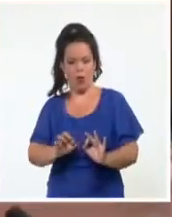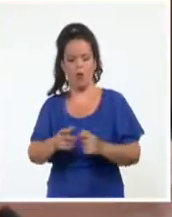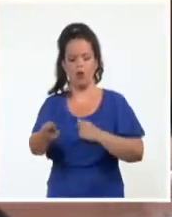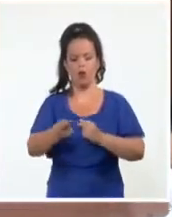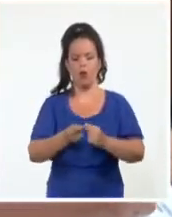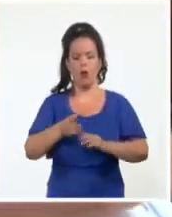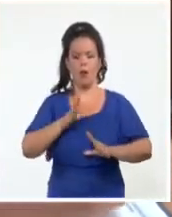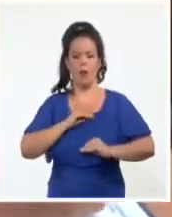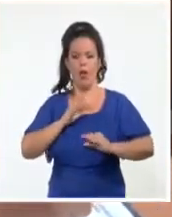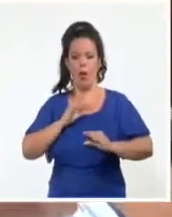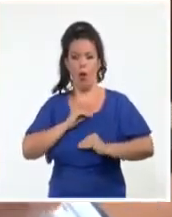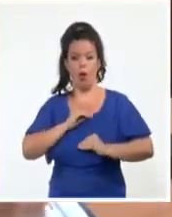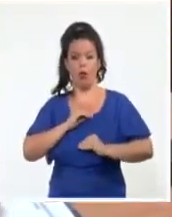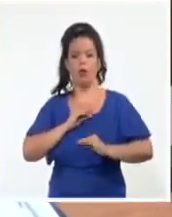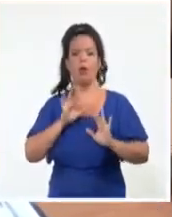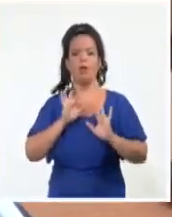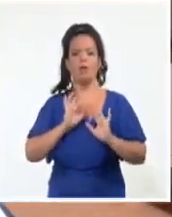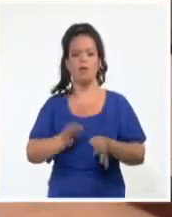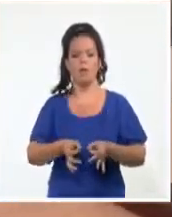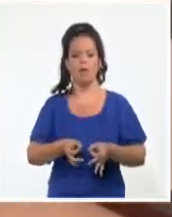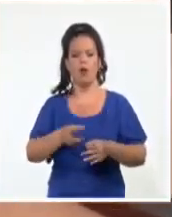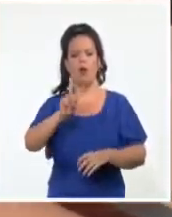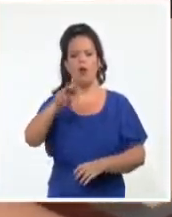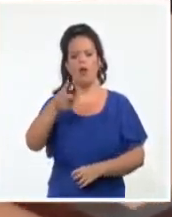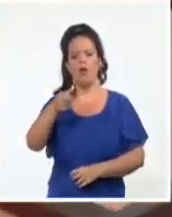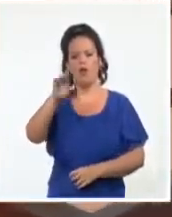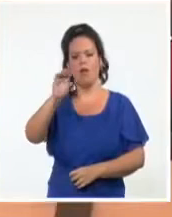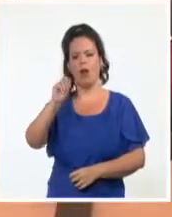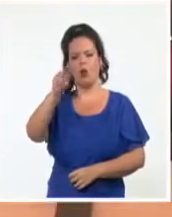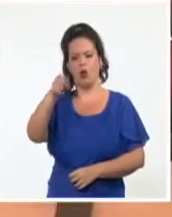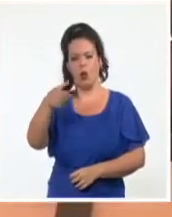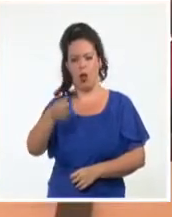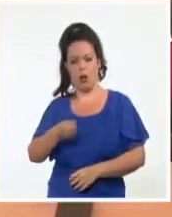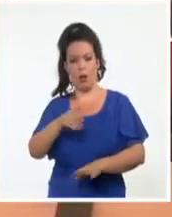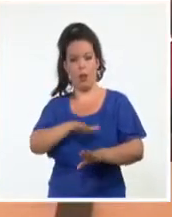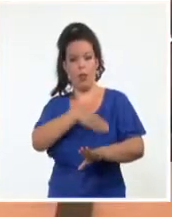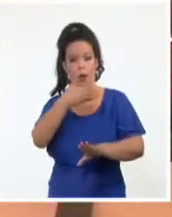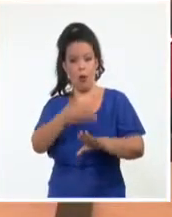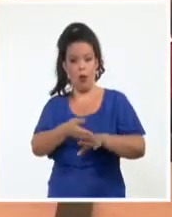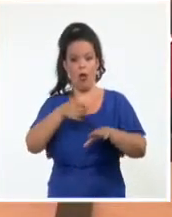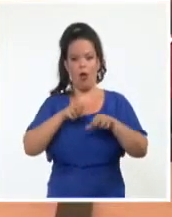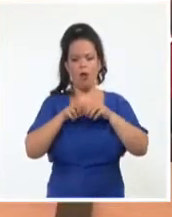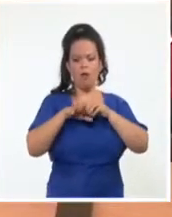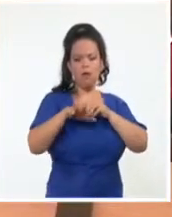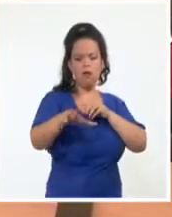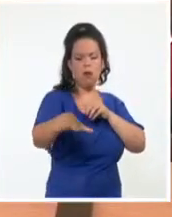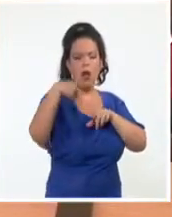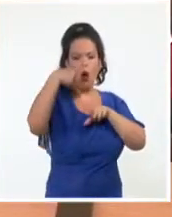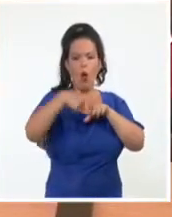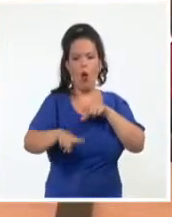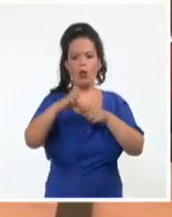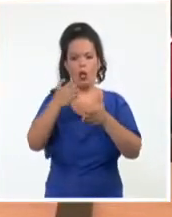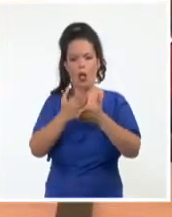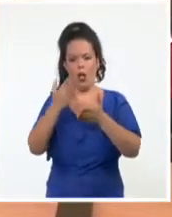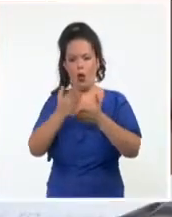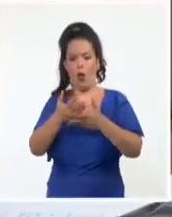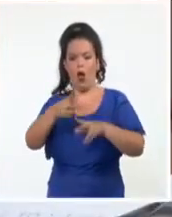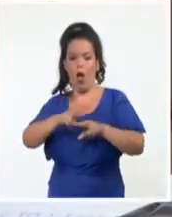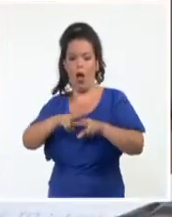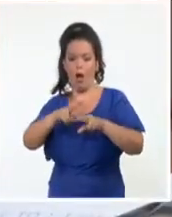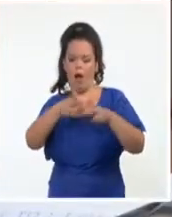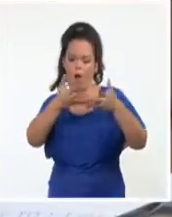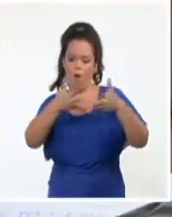radica la Universidad de Ciencias Pedagógicas Enrique José Varona, para luego extenderla al resto de los centros educacionales de La Habana,